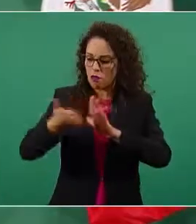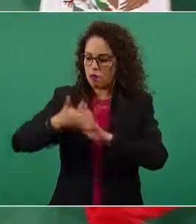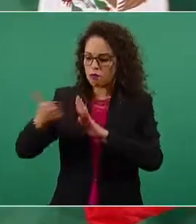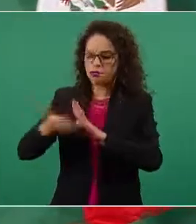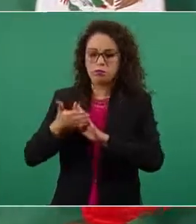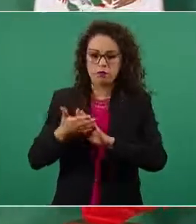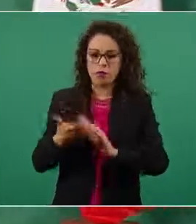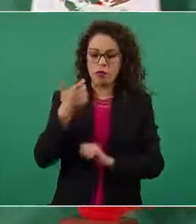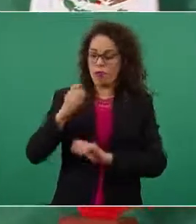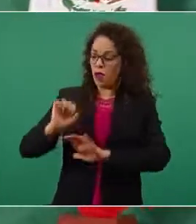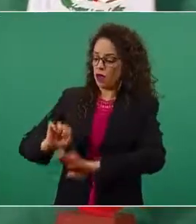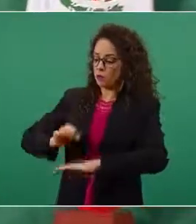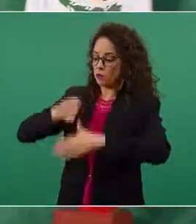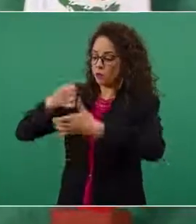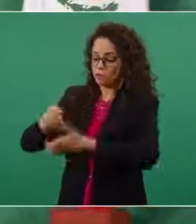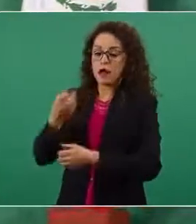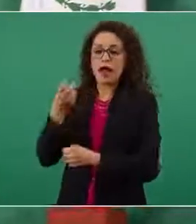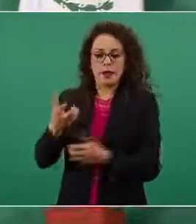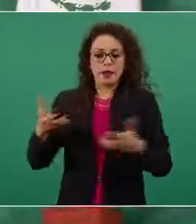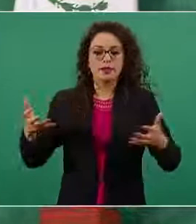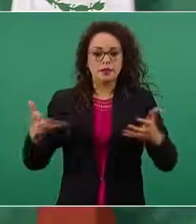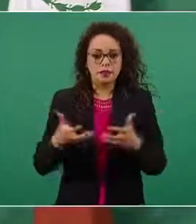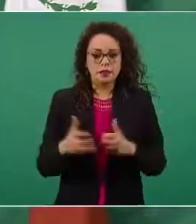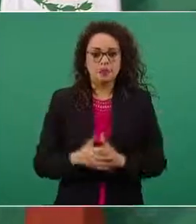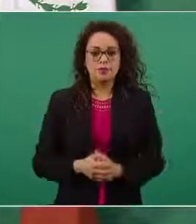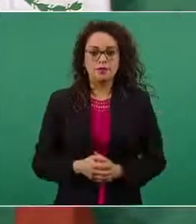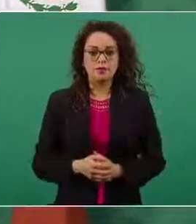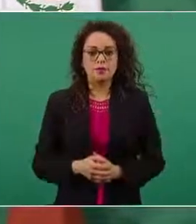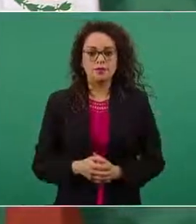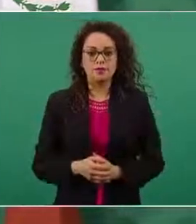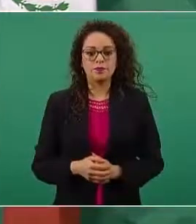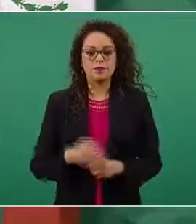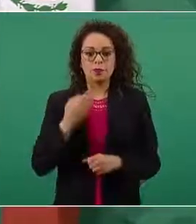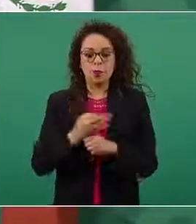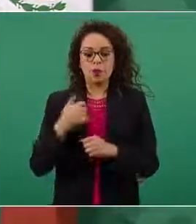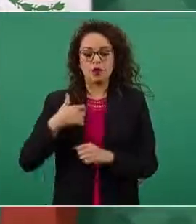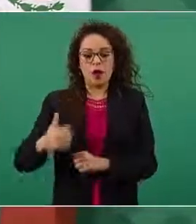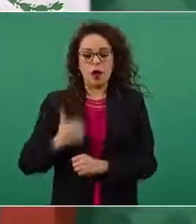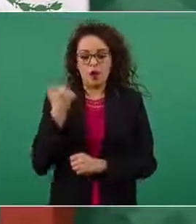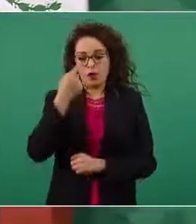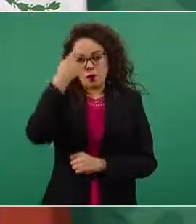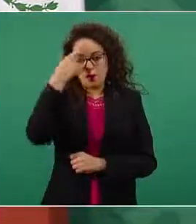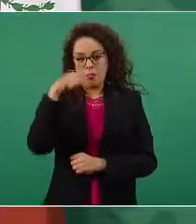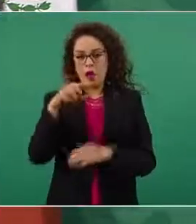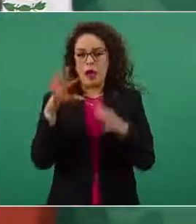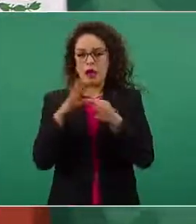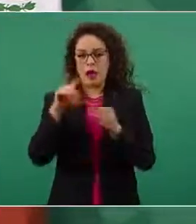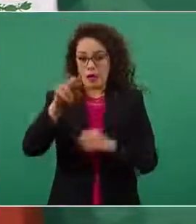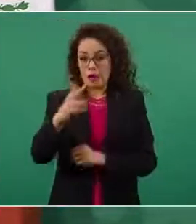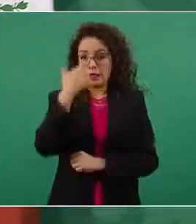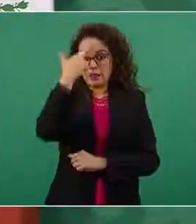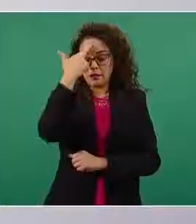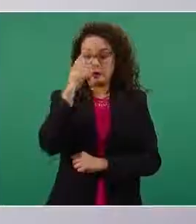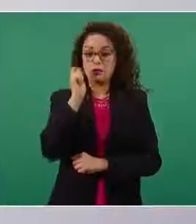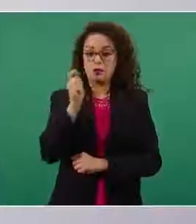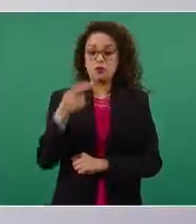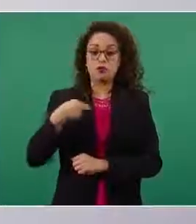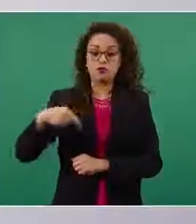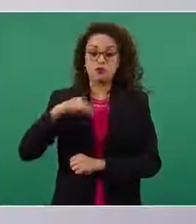se va a realizar. Aprovecho para hacer un recordatorio de que tenemos el